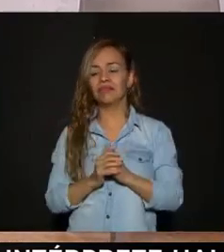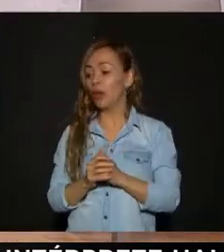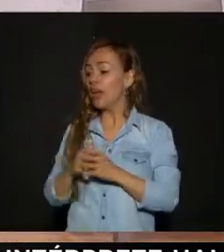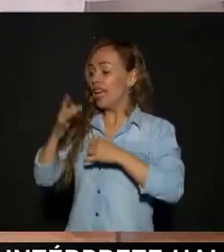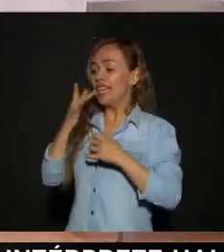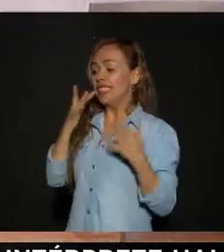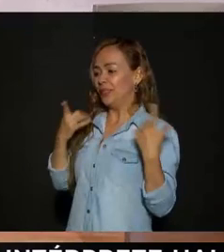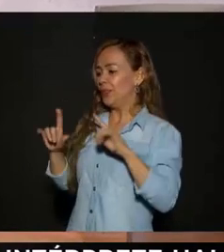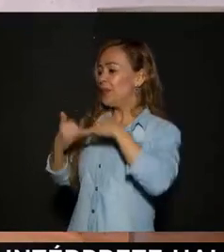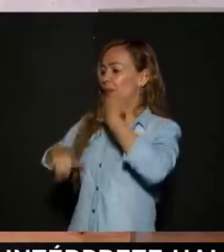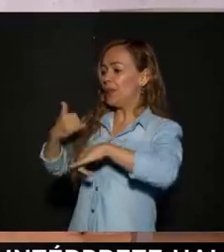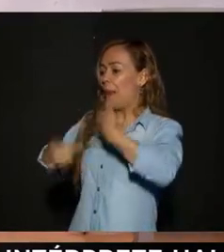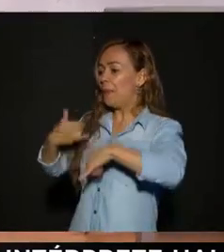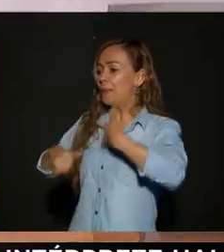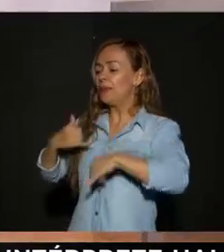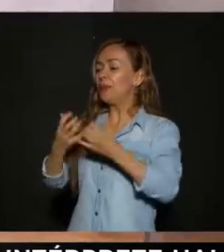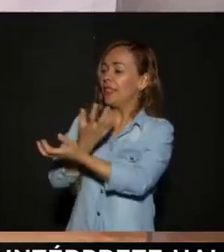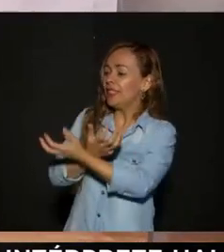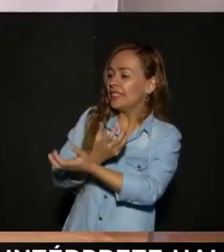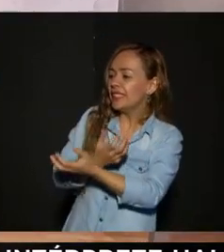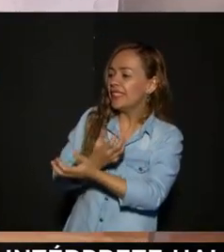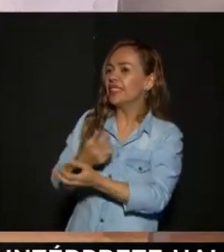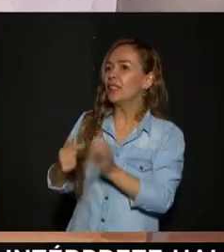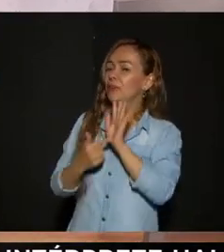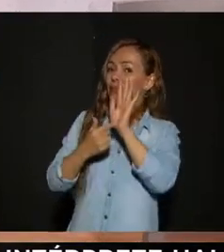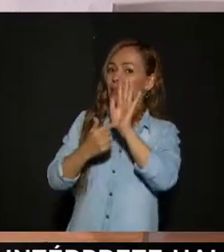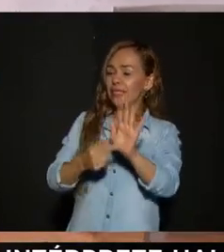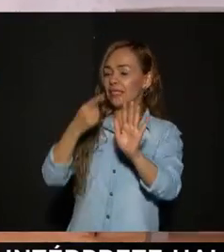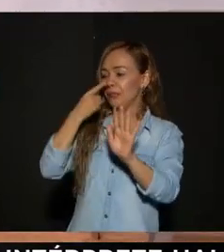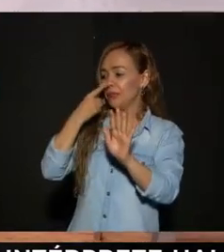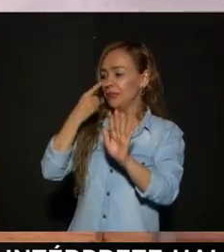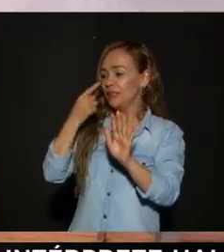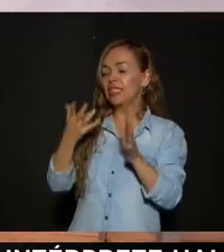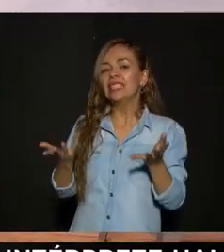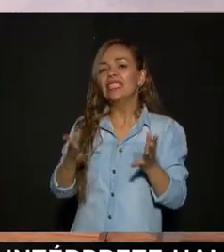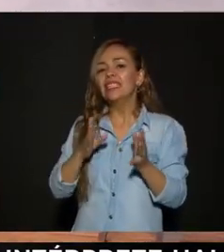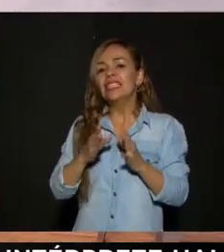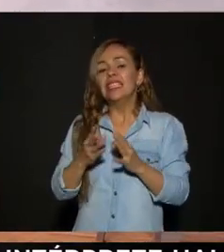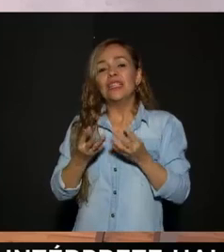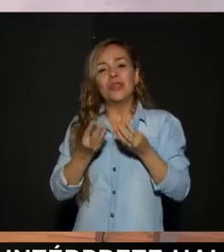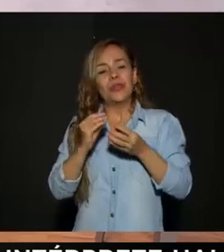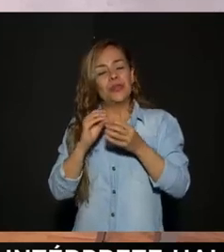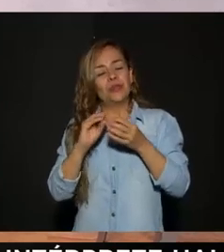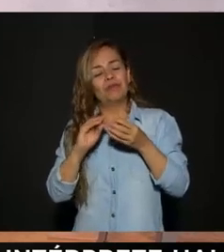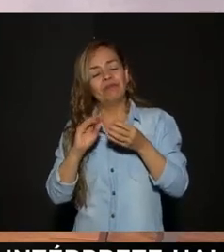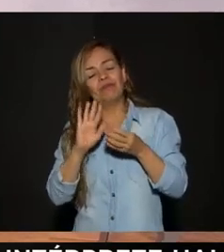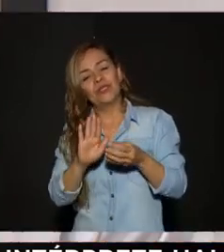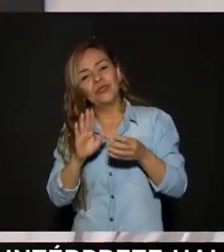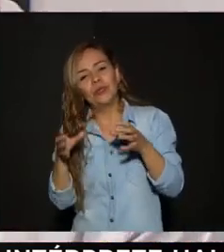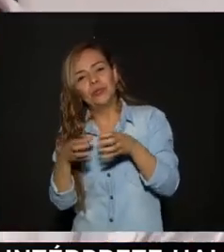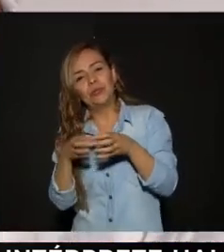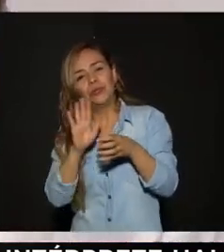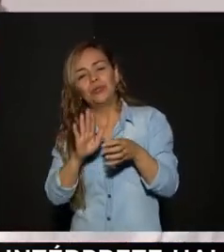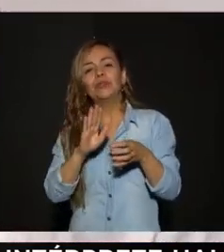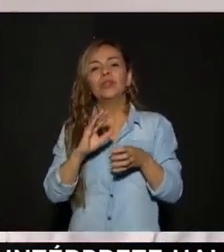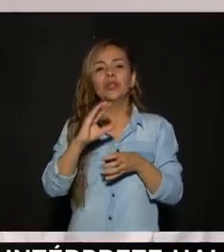a la ciencia? Jugando con la ciencia, explorar, descubrir, aprender, un proyecto institucional de la corporación Viendo Juntos. Entonces, bueno, tenemos